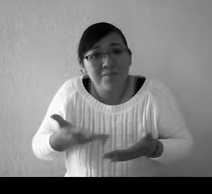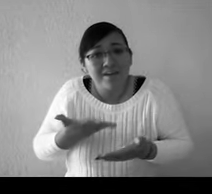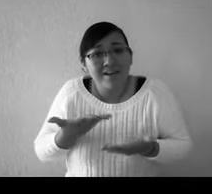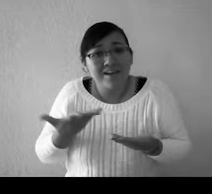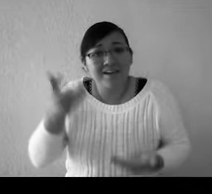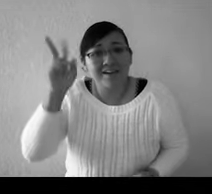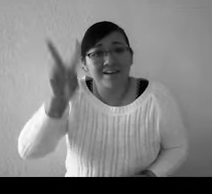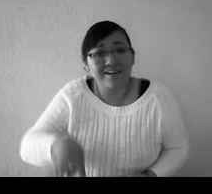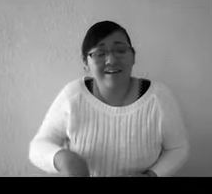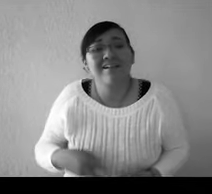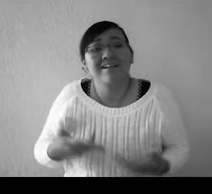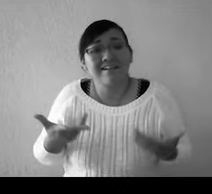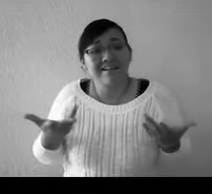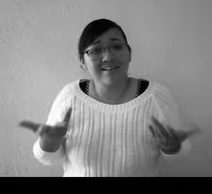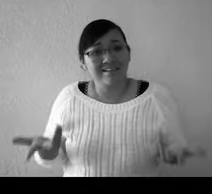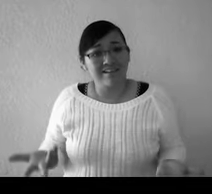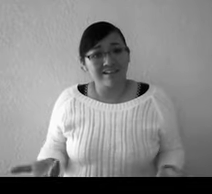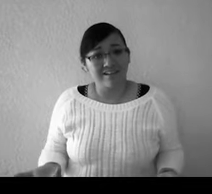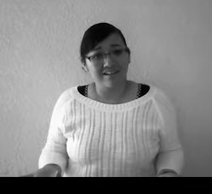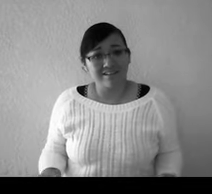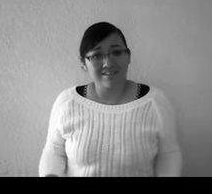¿Cuál es la